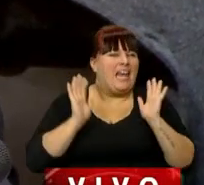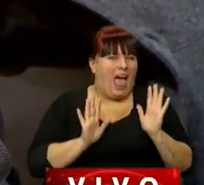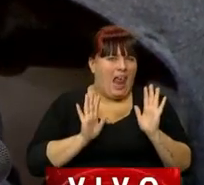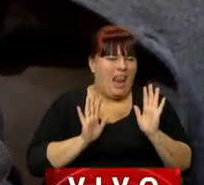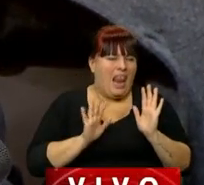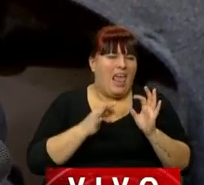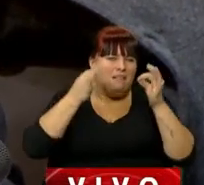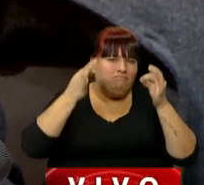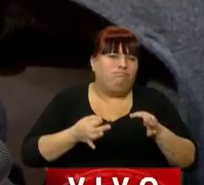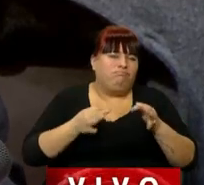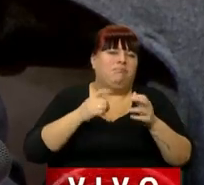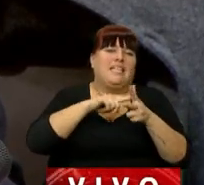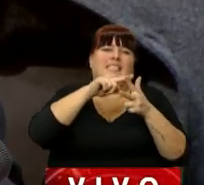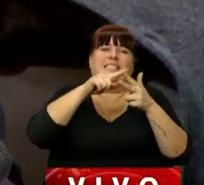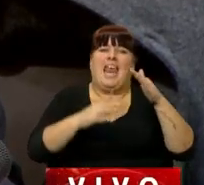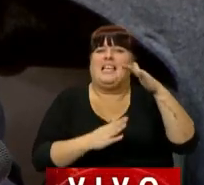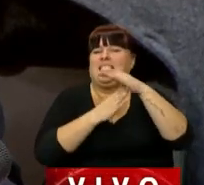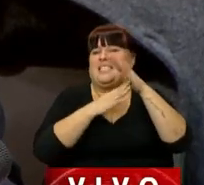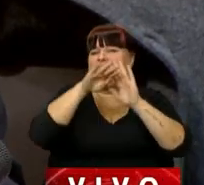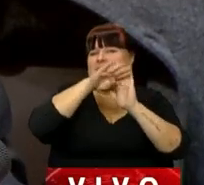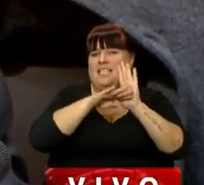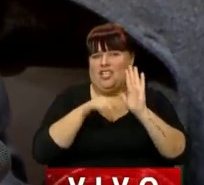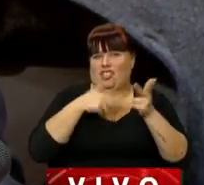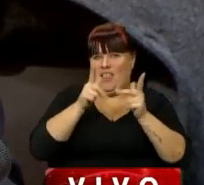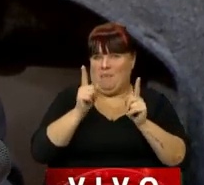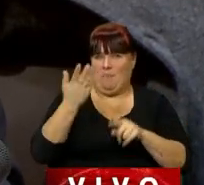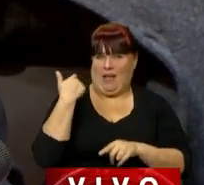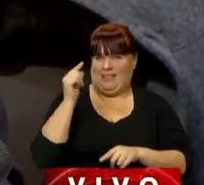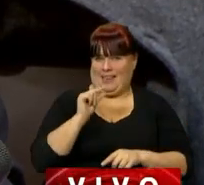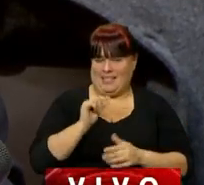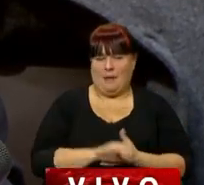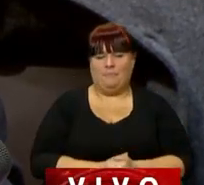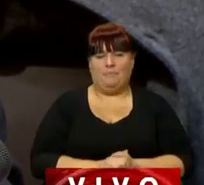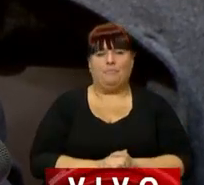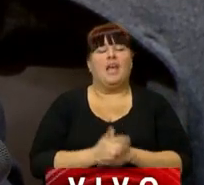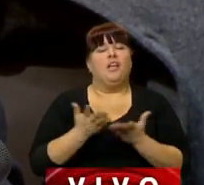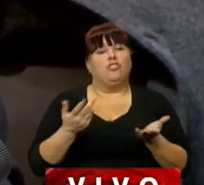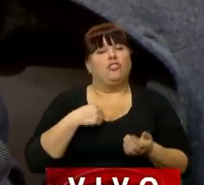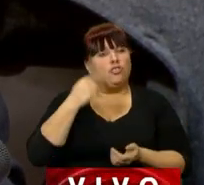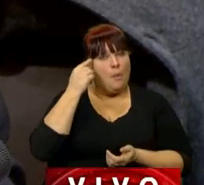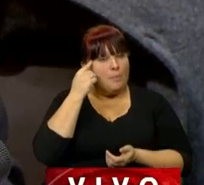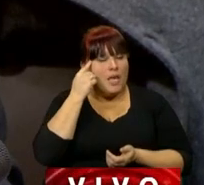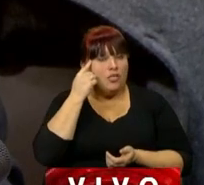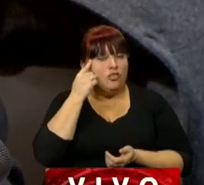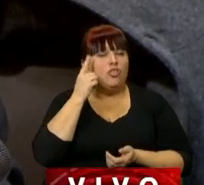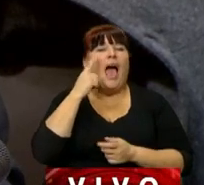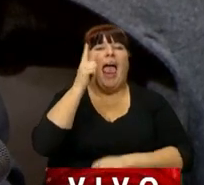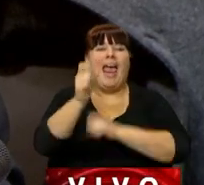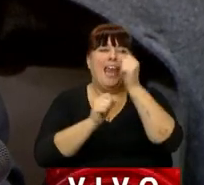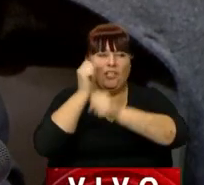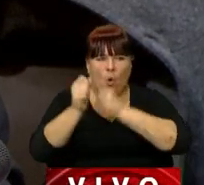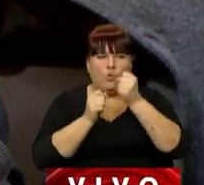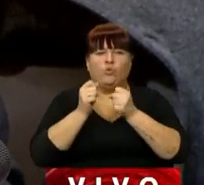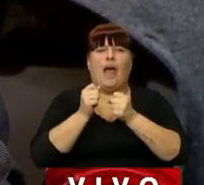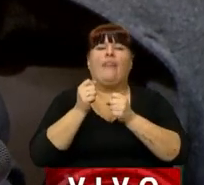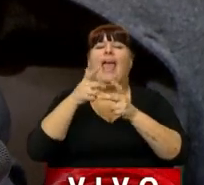general, definido por las tres directrices a las cuales me referí recién. Por lo tanto, creo que para la industria